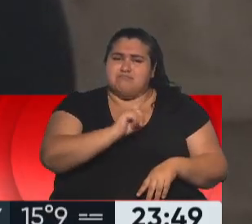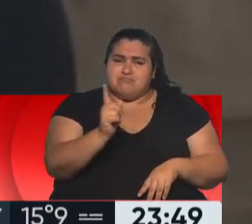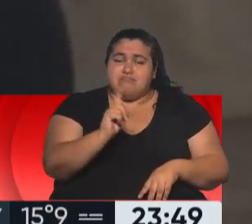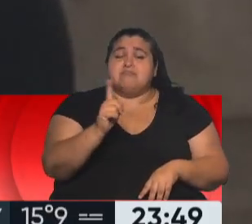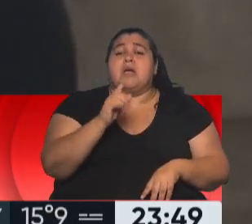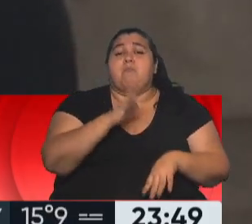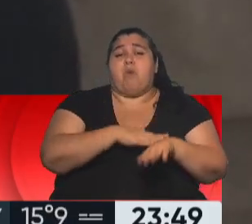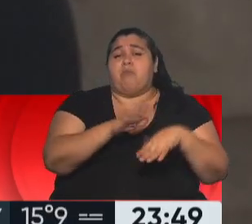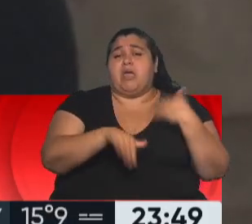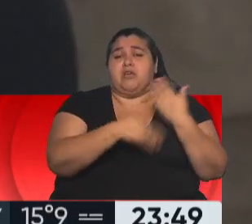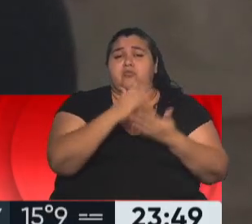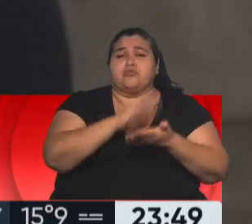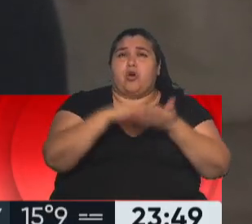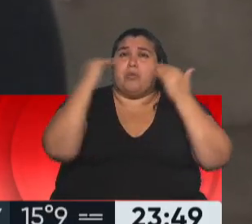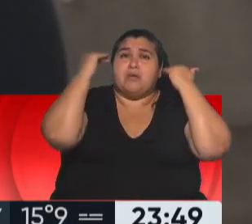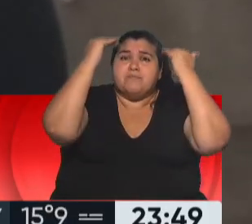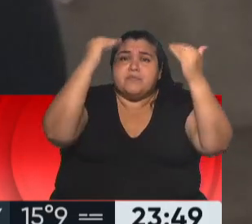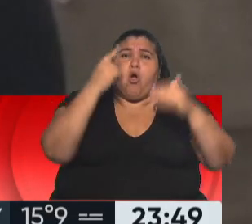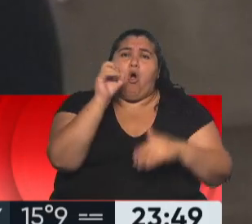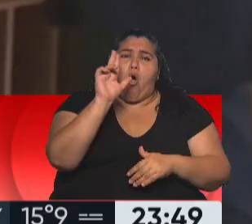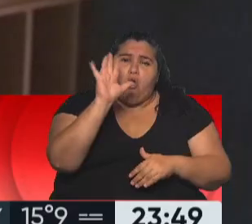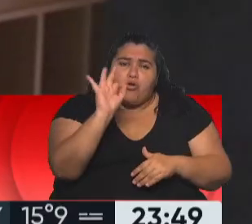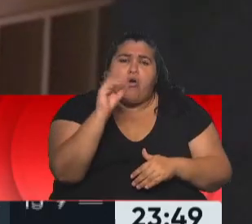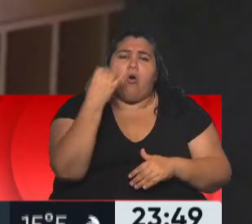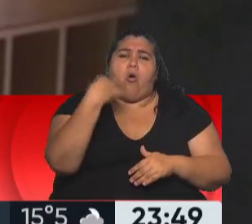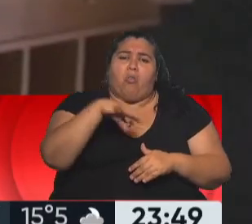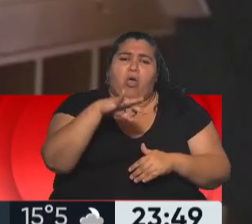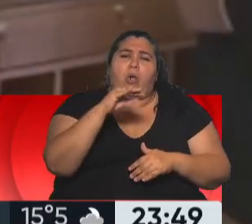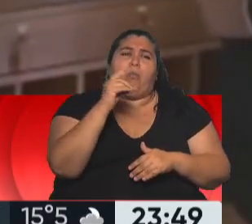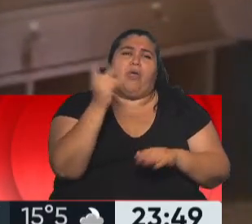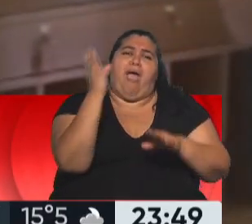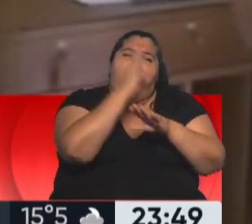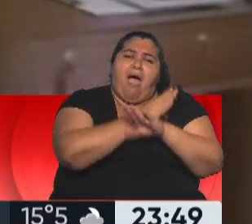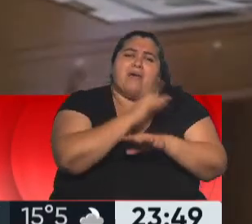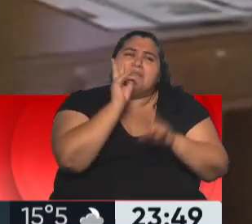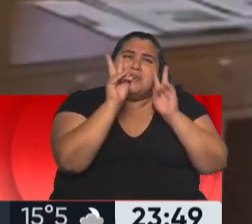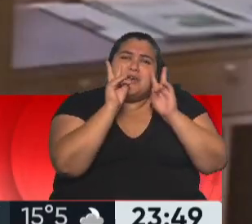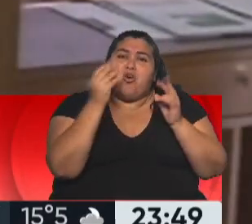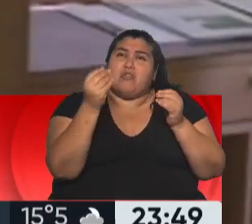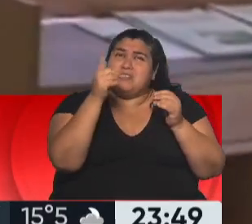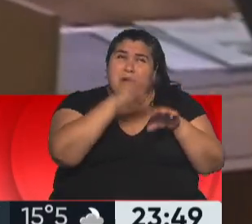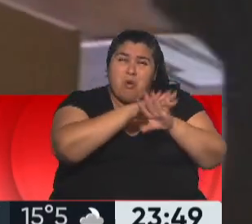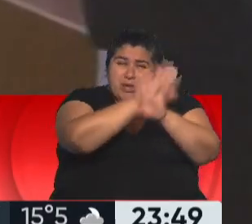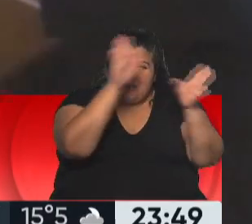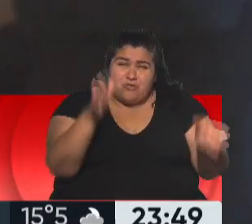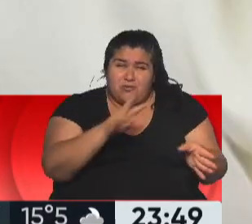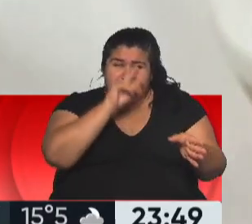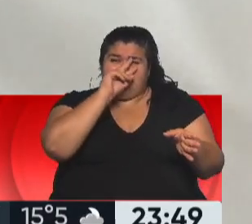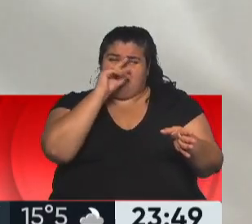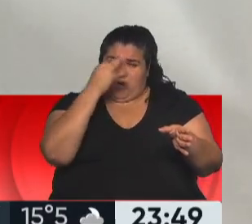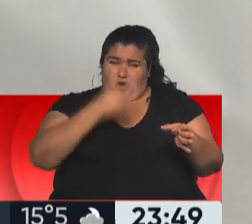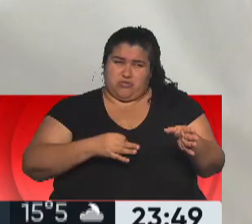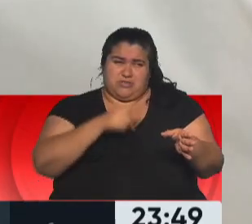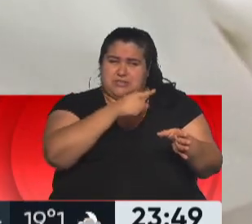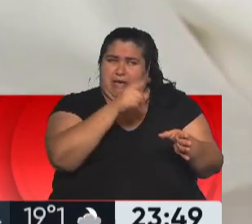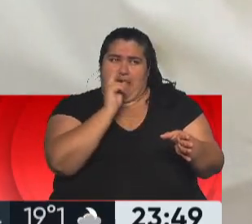del famoso oro en el techo, que tenía que besarle al anterior. Todo lo que podrían sin comer nombrarlo. con un pedacito de oro, ¿no? Exactamente. Del